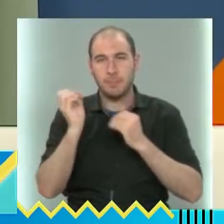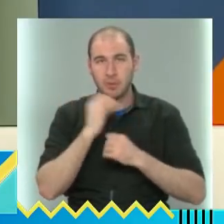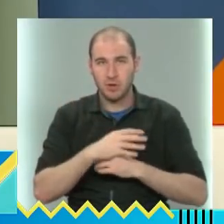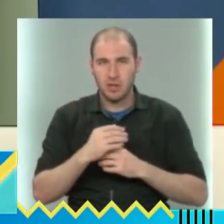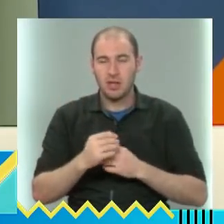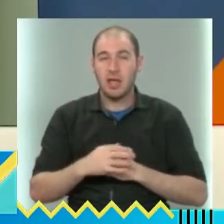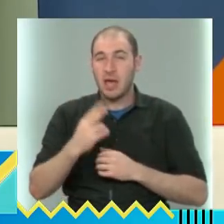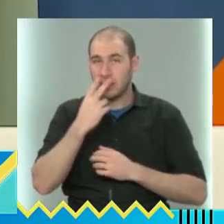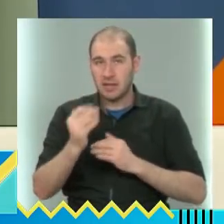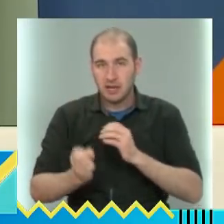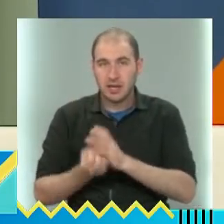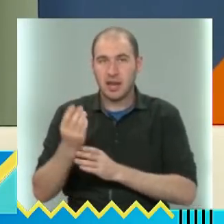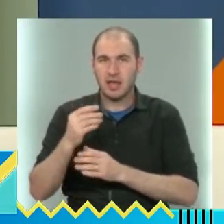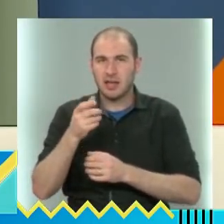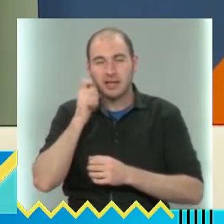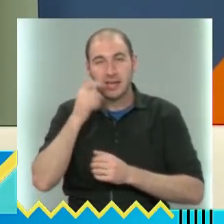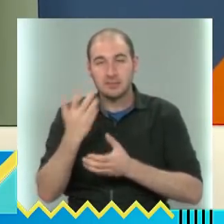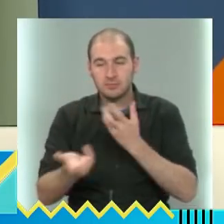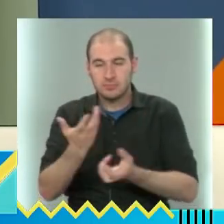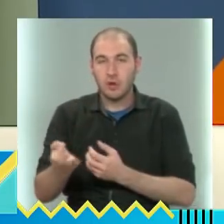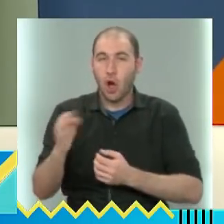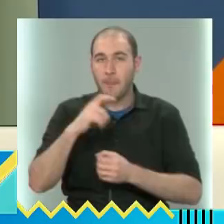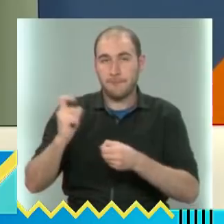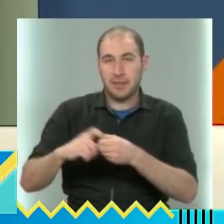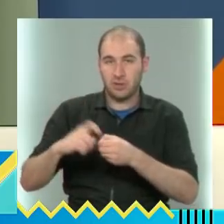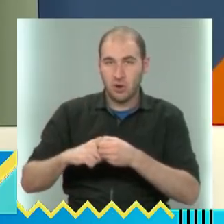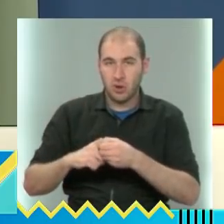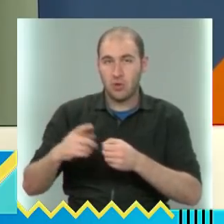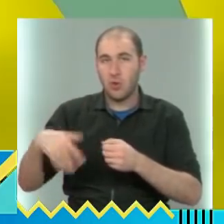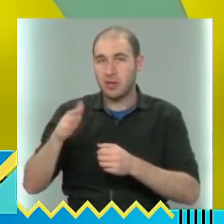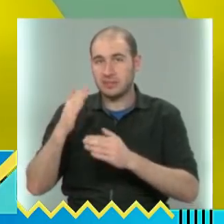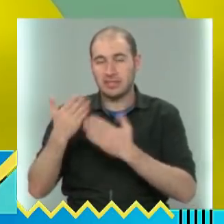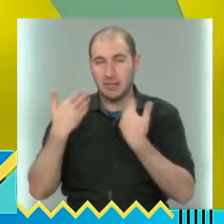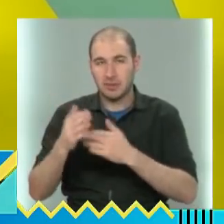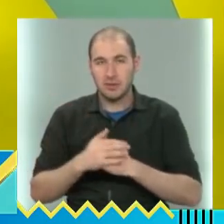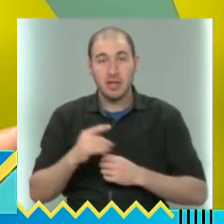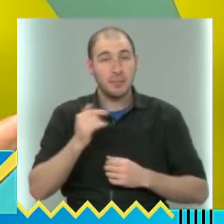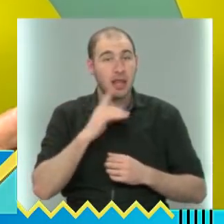de generar electricidad que quemando gas o quemando petróleo en una central térmica.